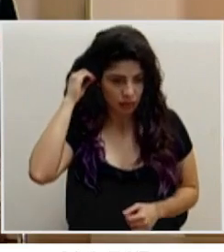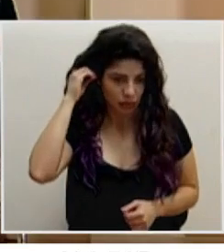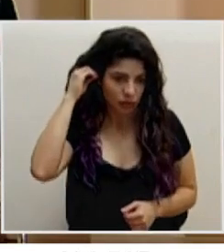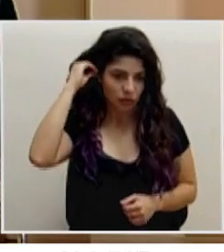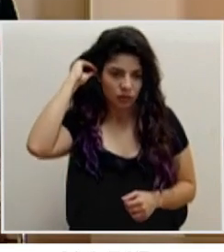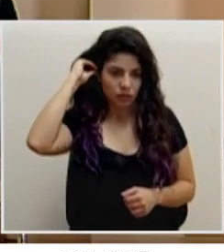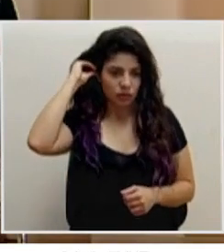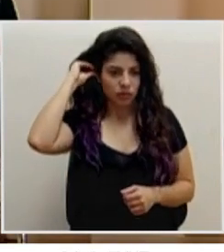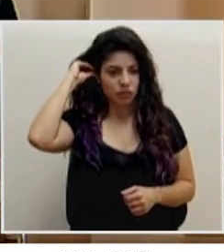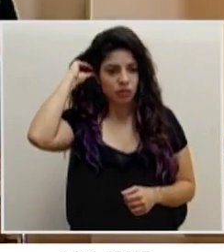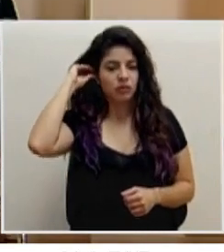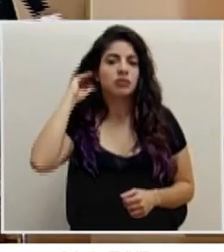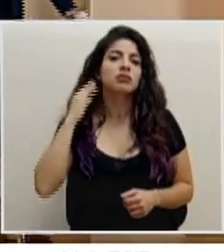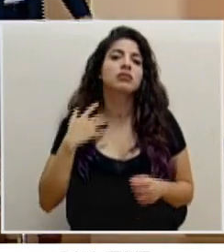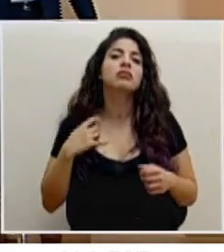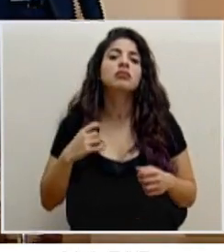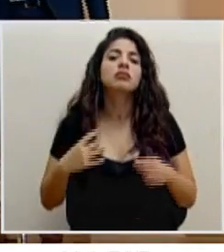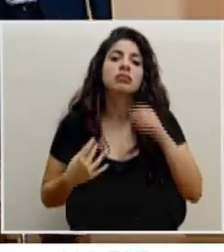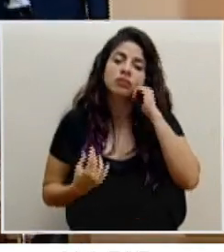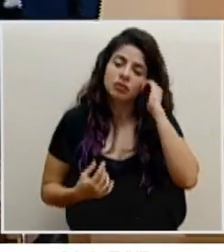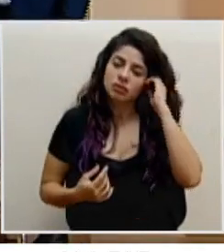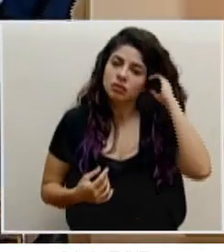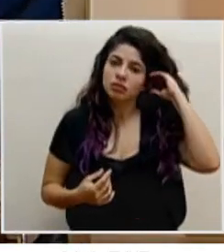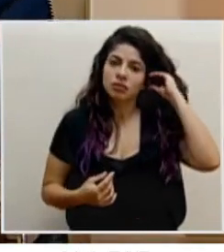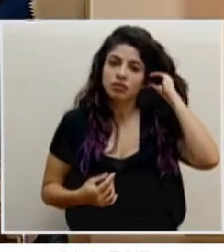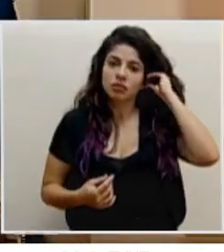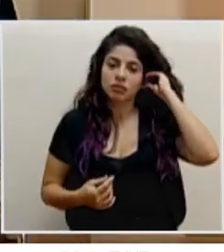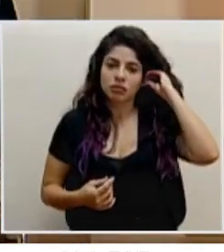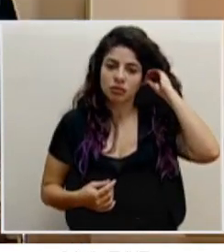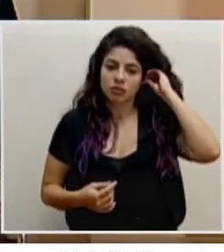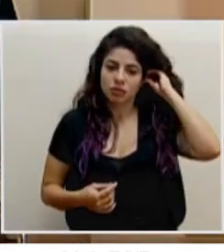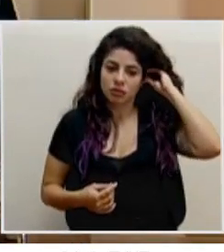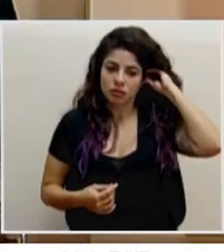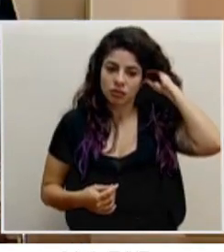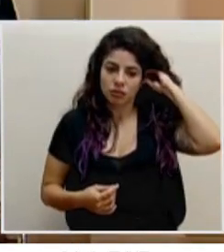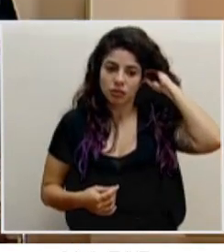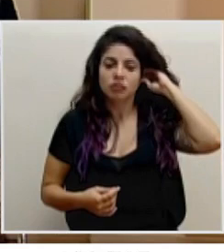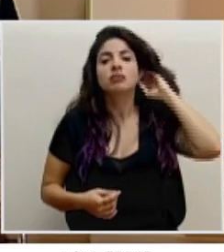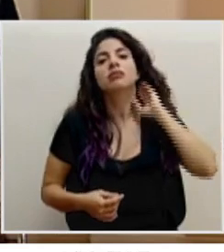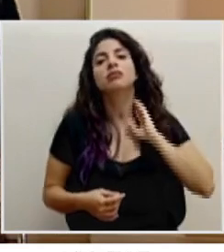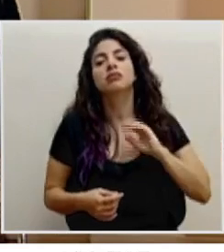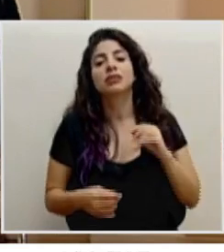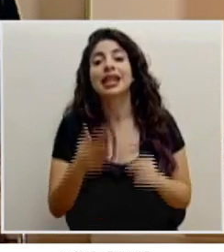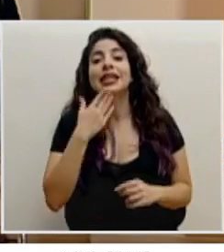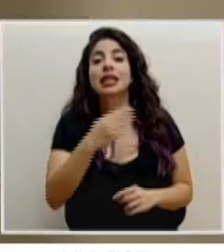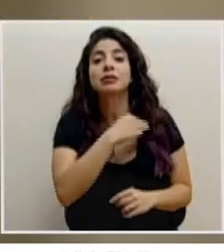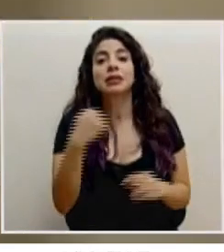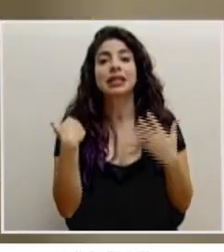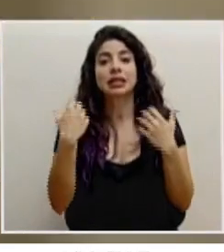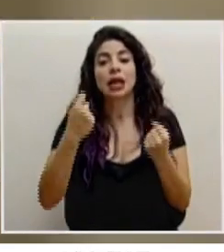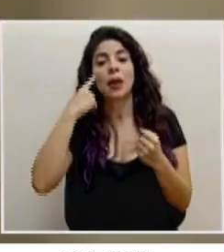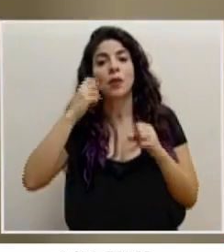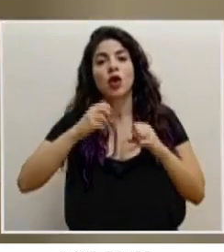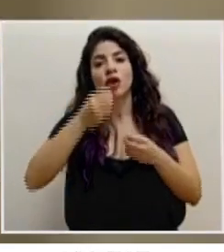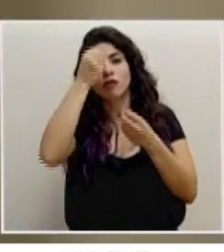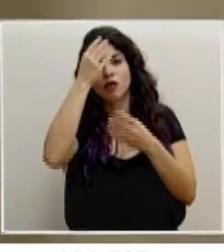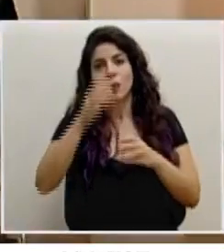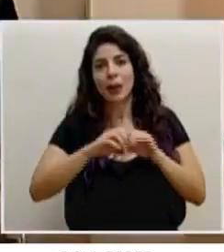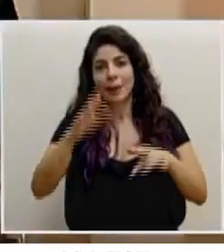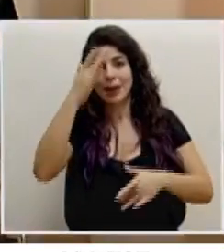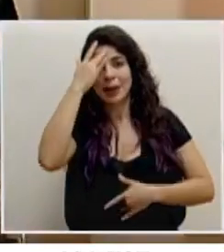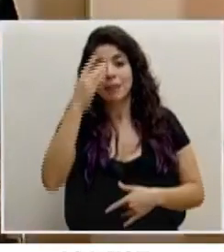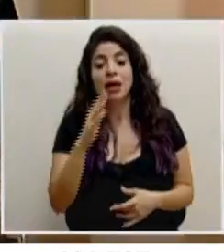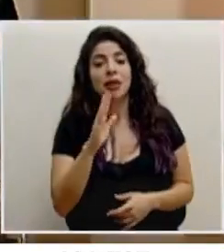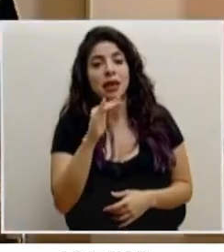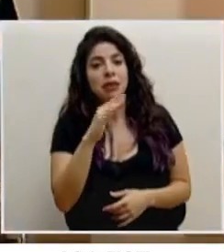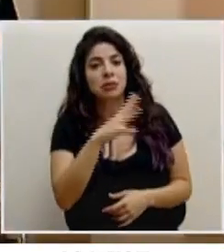Muchas gracias al ministro de Salud por el reporte epidemiológico. Despedimos al presidente de la República,